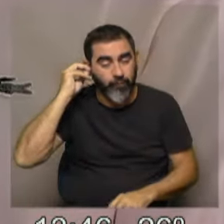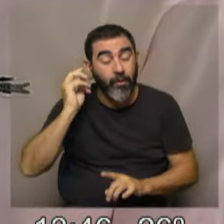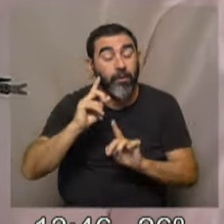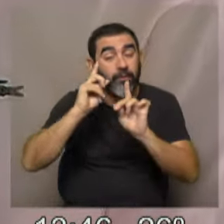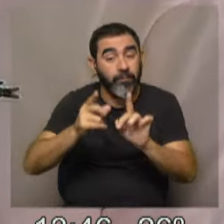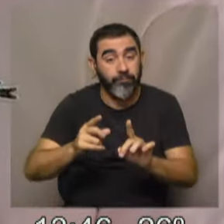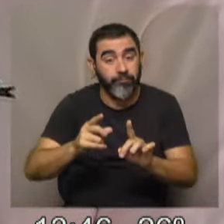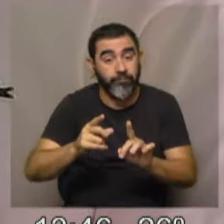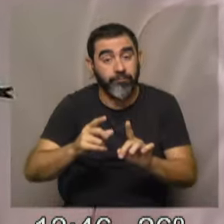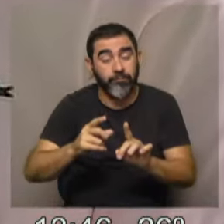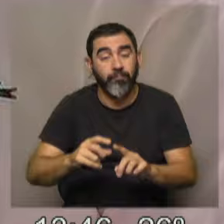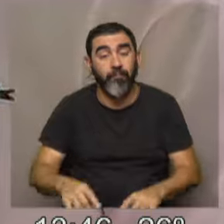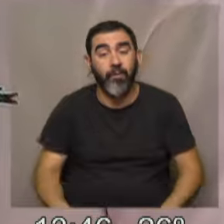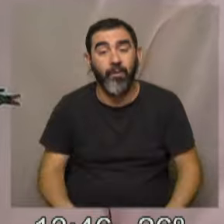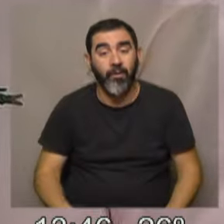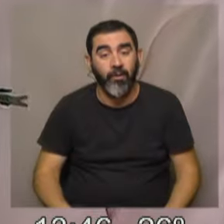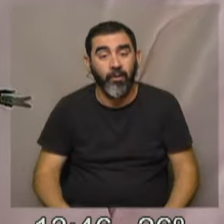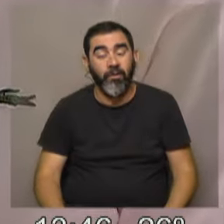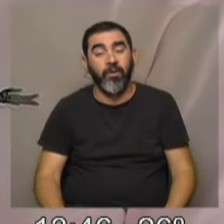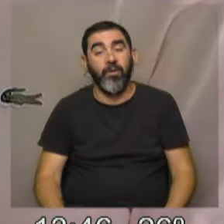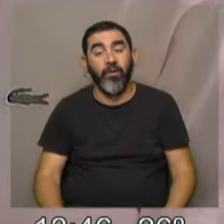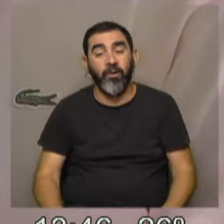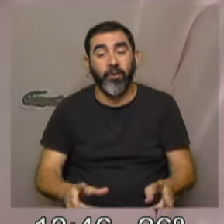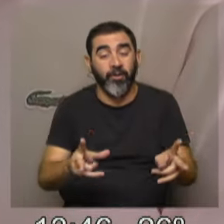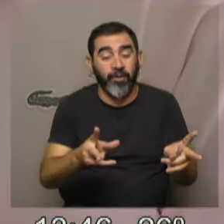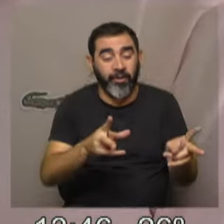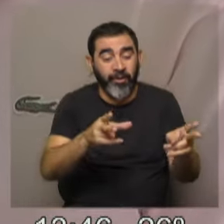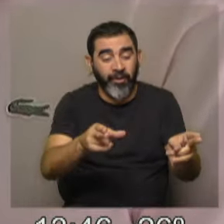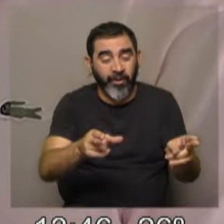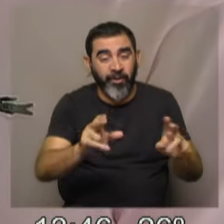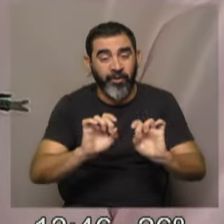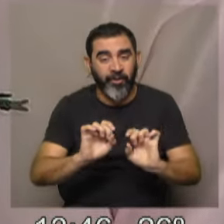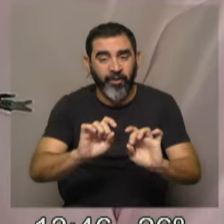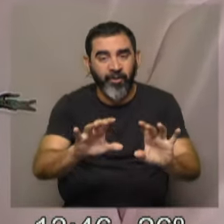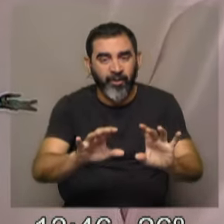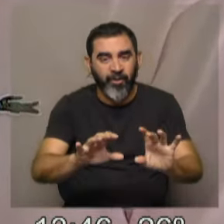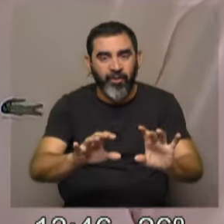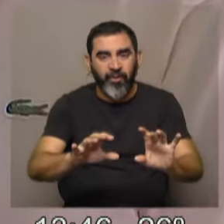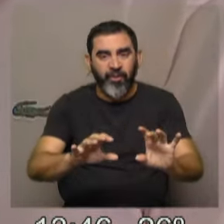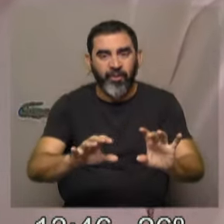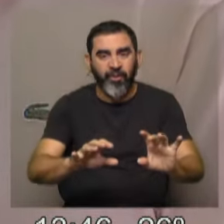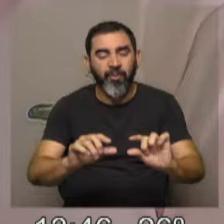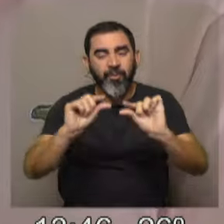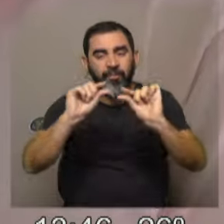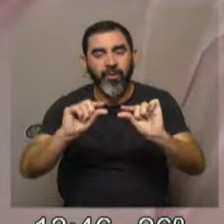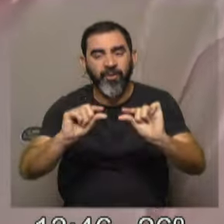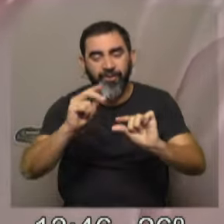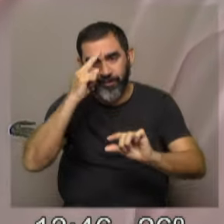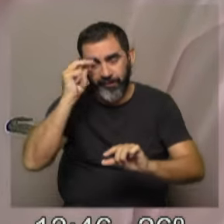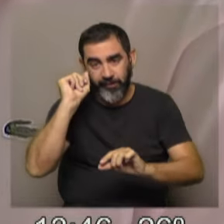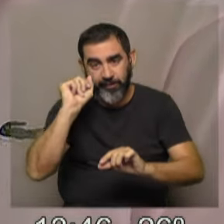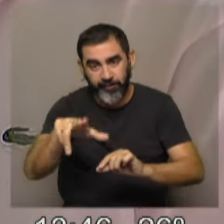tenemos... hemos pasado esta etapa de rebrote con baja